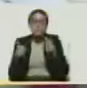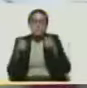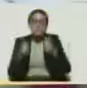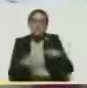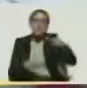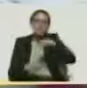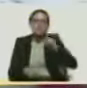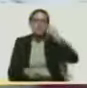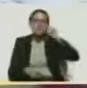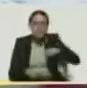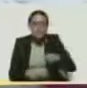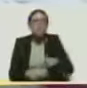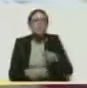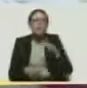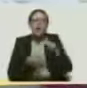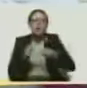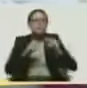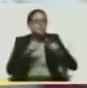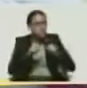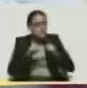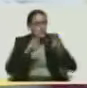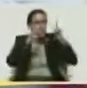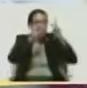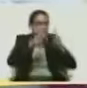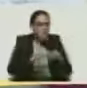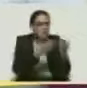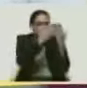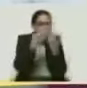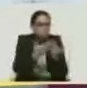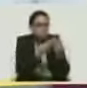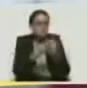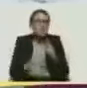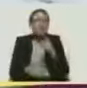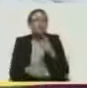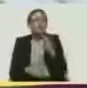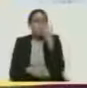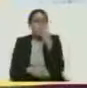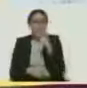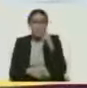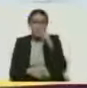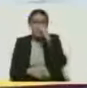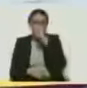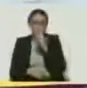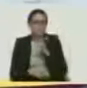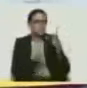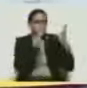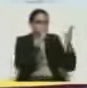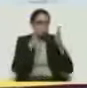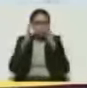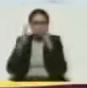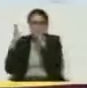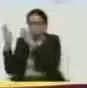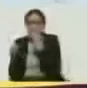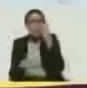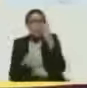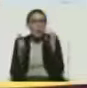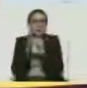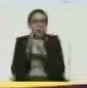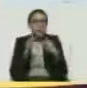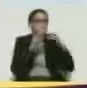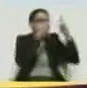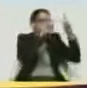elección consultiva por proyecto, una por trimestre, 4 al año, para que sea el pueblo que defina. ¿Para dónde va el dinero? ¿Cuáles